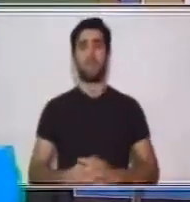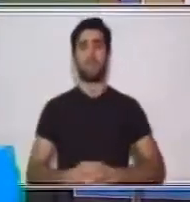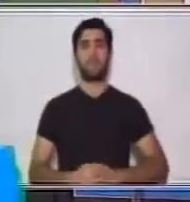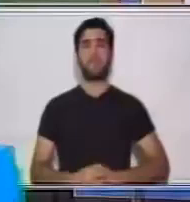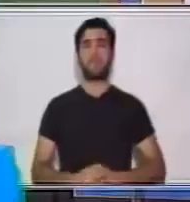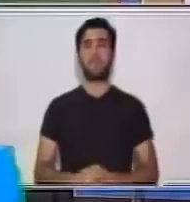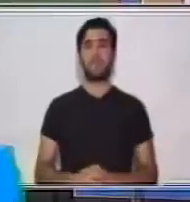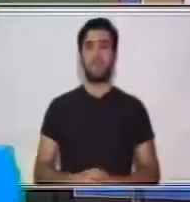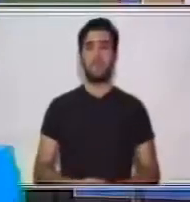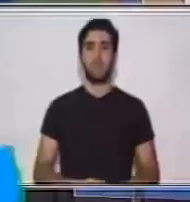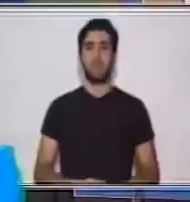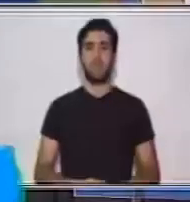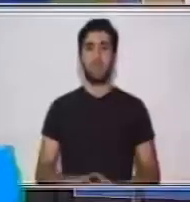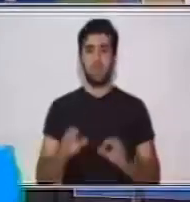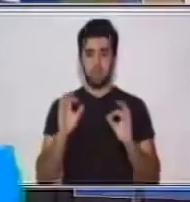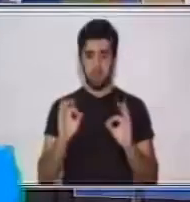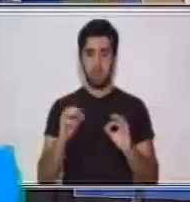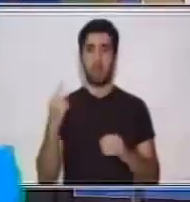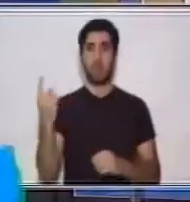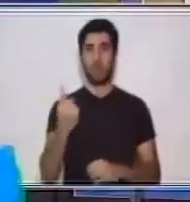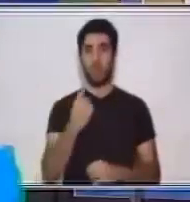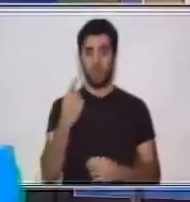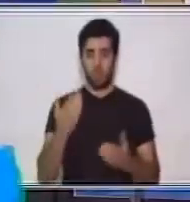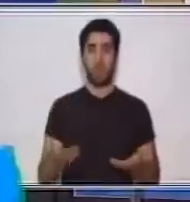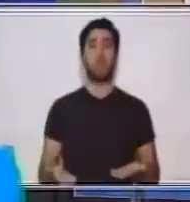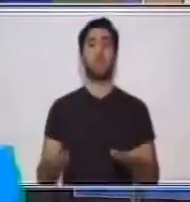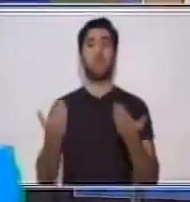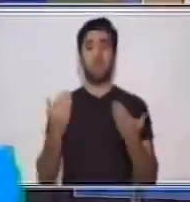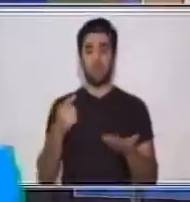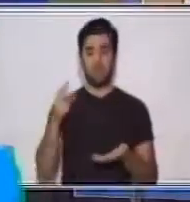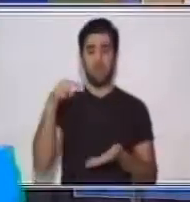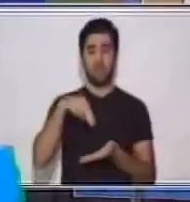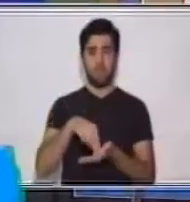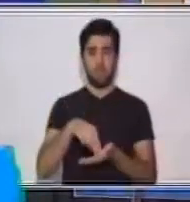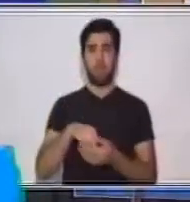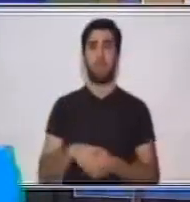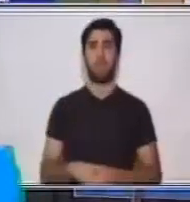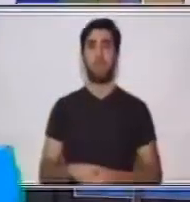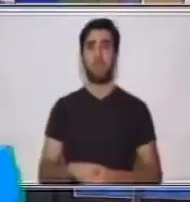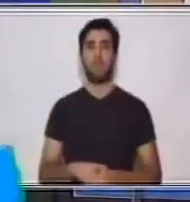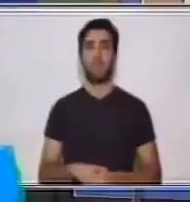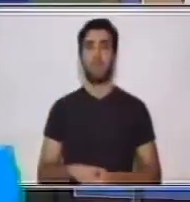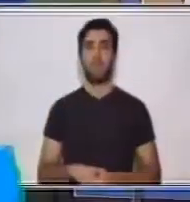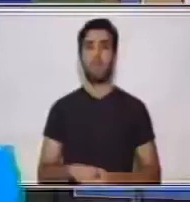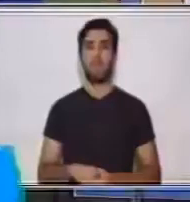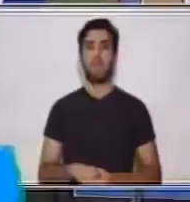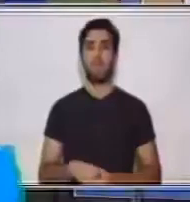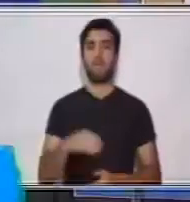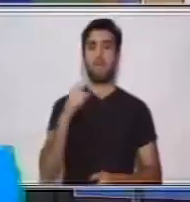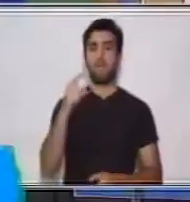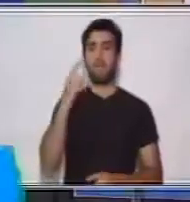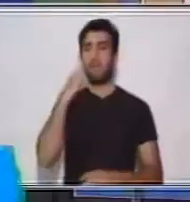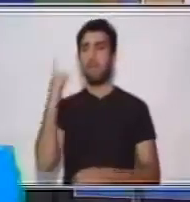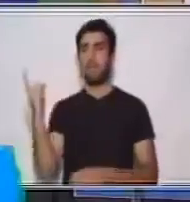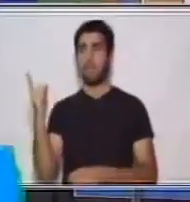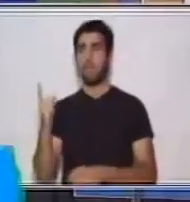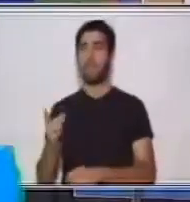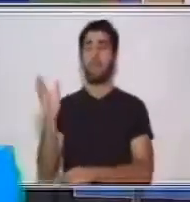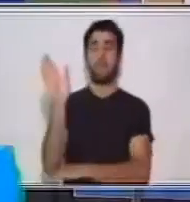Todos nos vamos a colocar de pie y vamos a colocar nuestra mano. Oh, bandita blanca